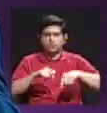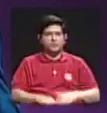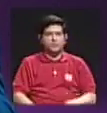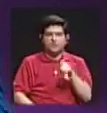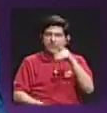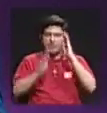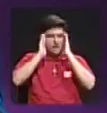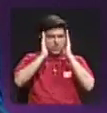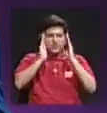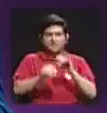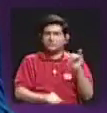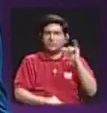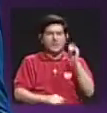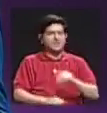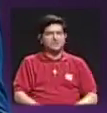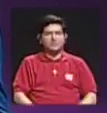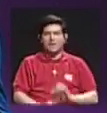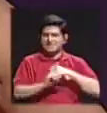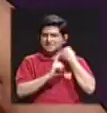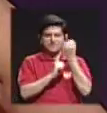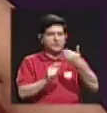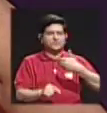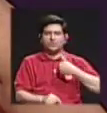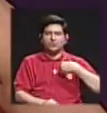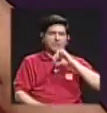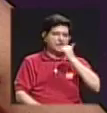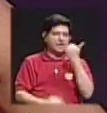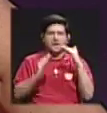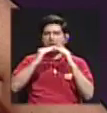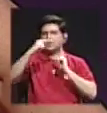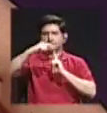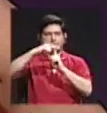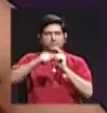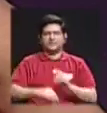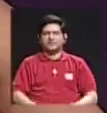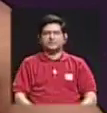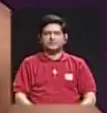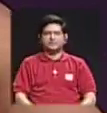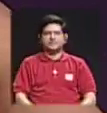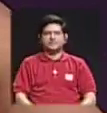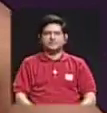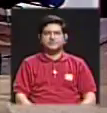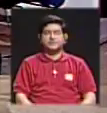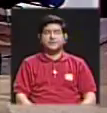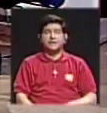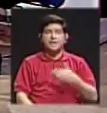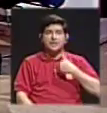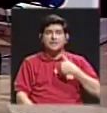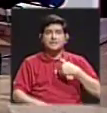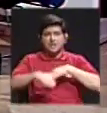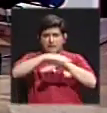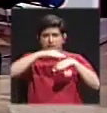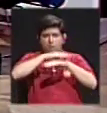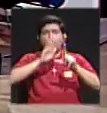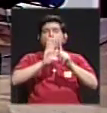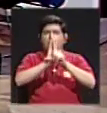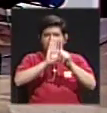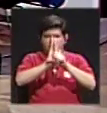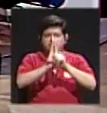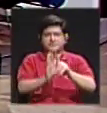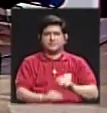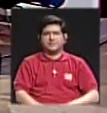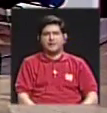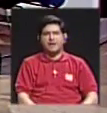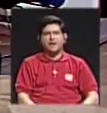los ojos porque ese mismo trato no se le está dando tampoco a las otras iglesias. Y que tienen un amparo legal, en ese sentido,